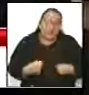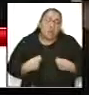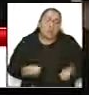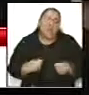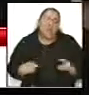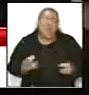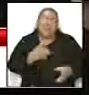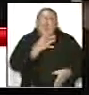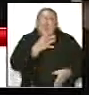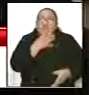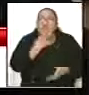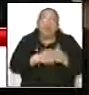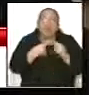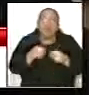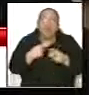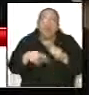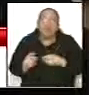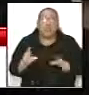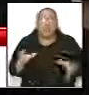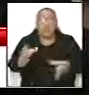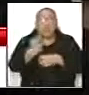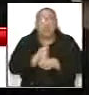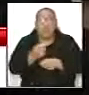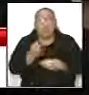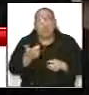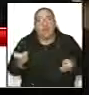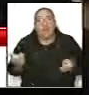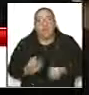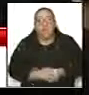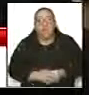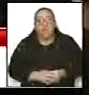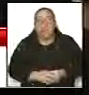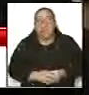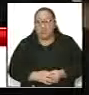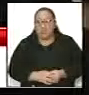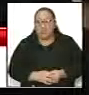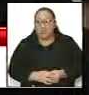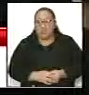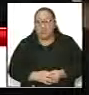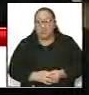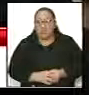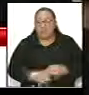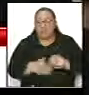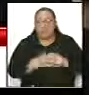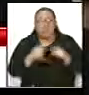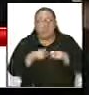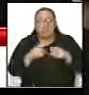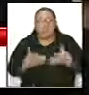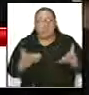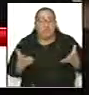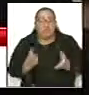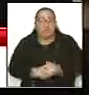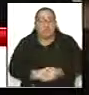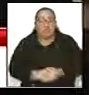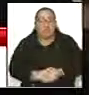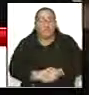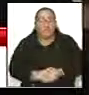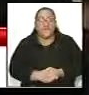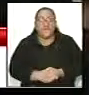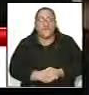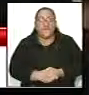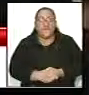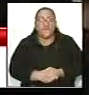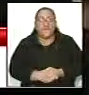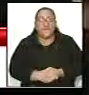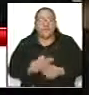no sabemos de que va a haber una pronta recuperación. Asimismo, todas estas cosas se vuelven